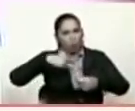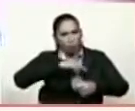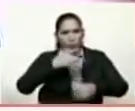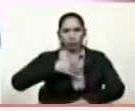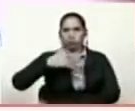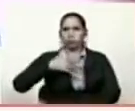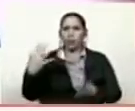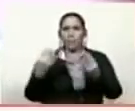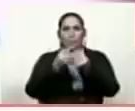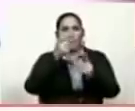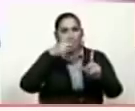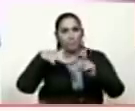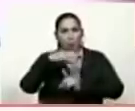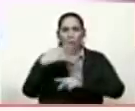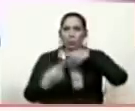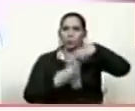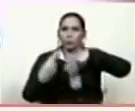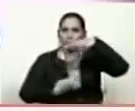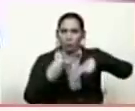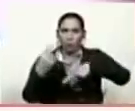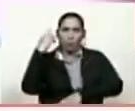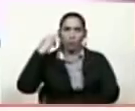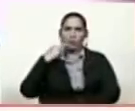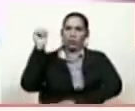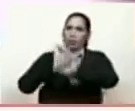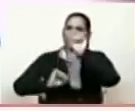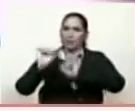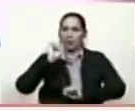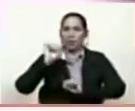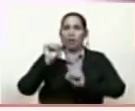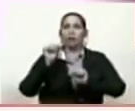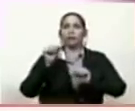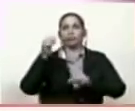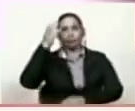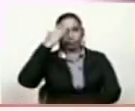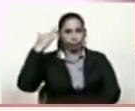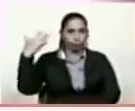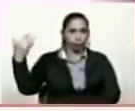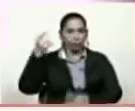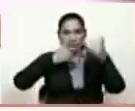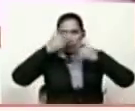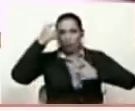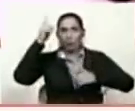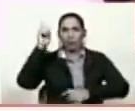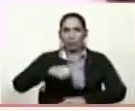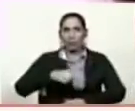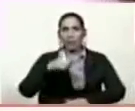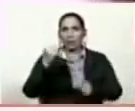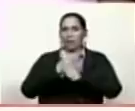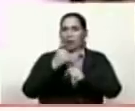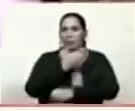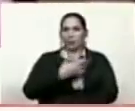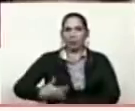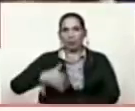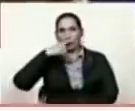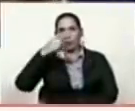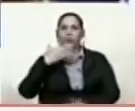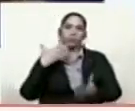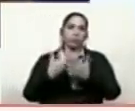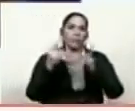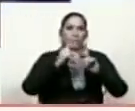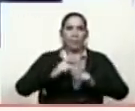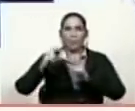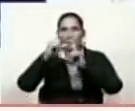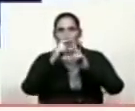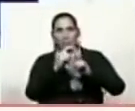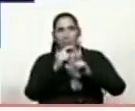decidido a defender la revolución bolivariana, el legado de Chávez y la gestión del presidente Nicolás Maduro. Muchísimas gracias, ministro. Aparte de las palabras